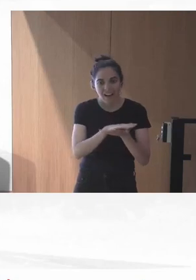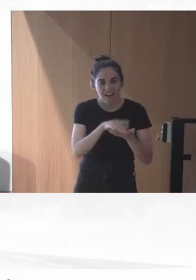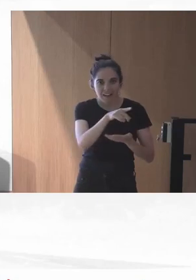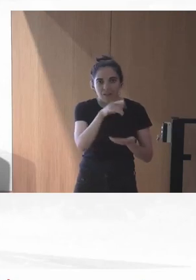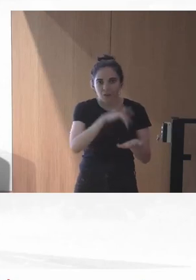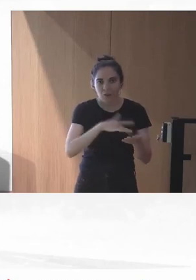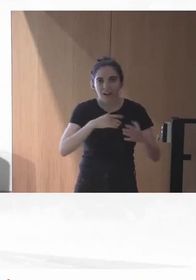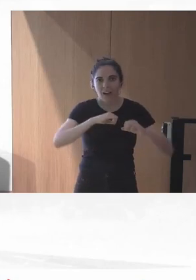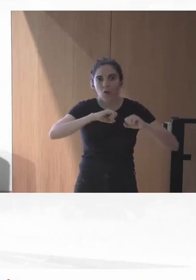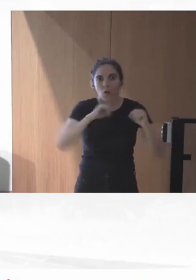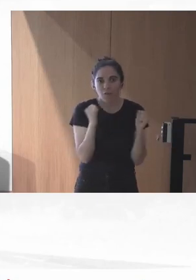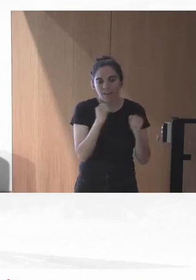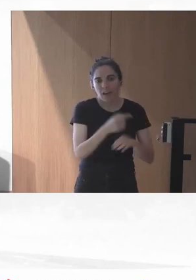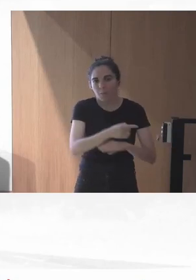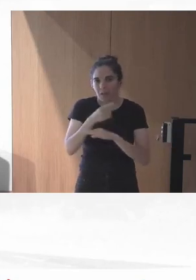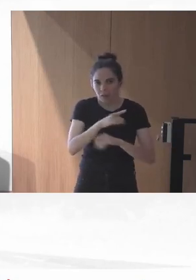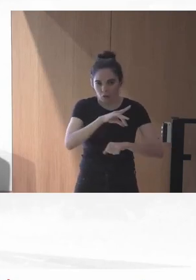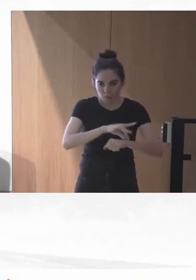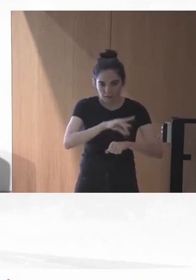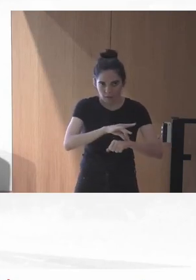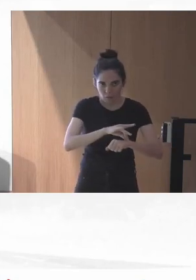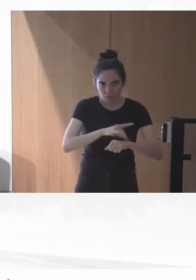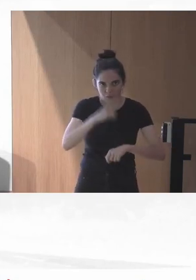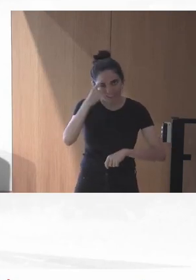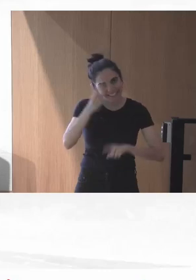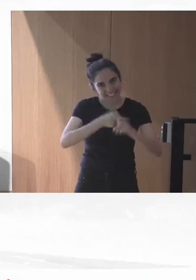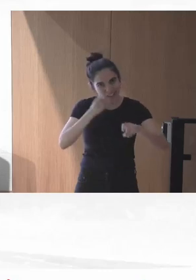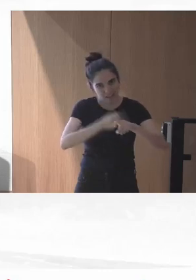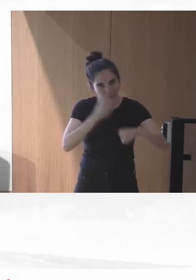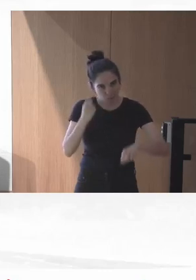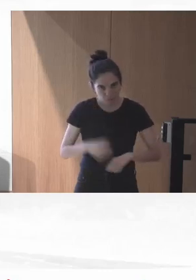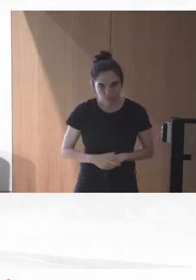en hospitales psiquiátricos, tal y como estamos viendo,